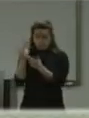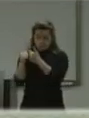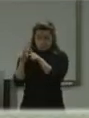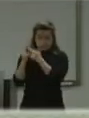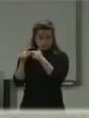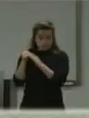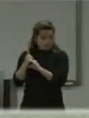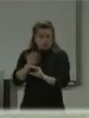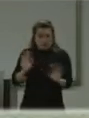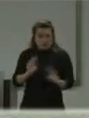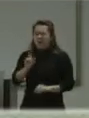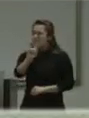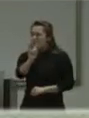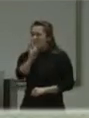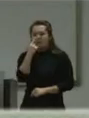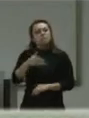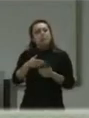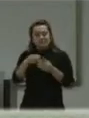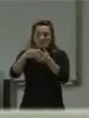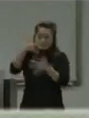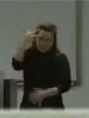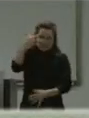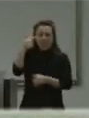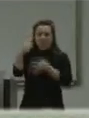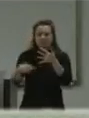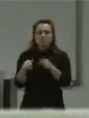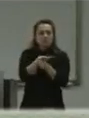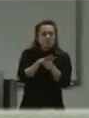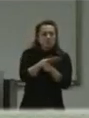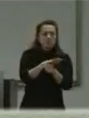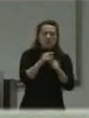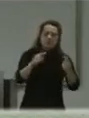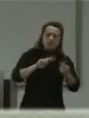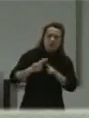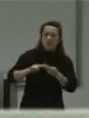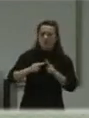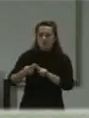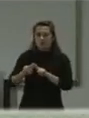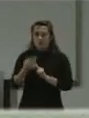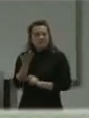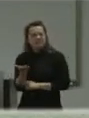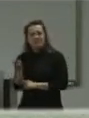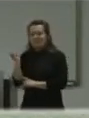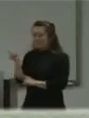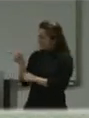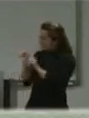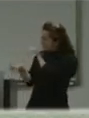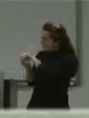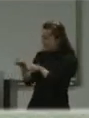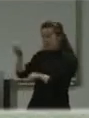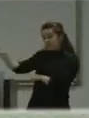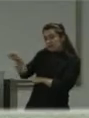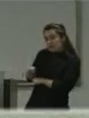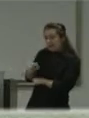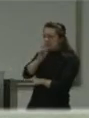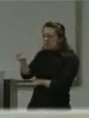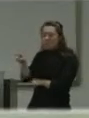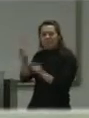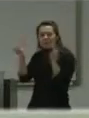relaciones sexuales sino que trabajamos y abordamos otras situaciones importantes Qué temas les interesó a ustedes más